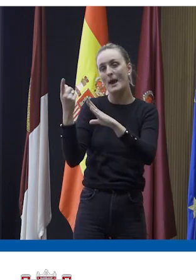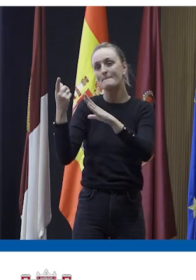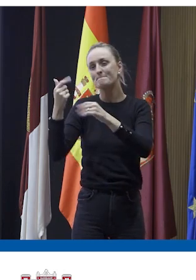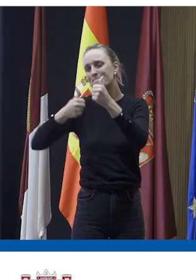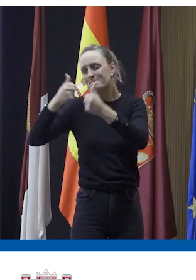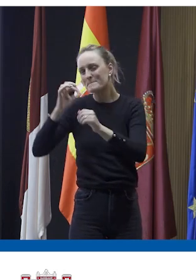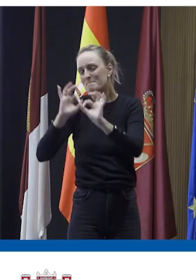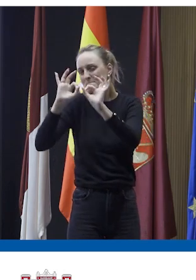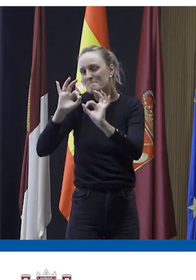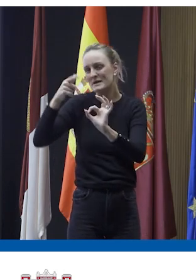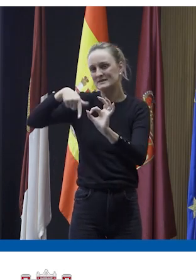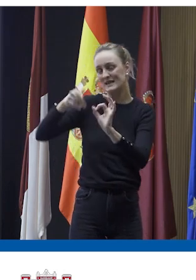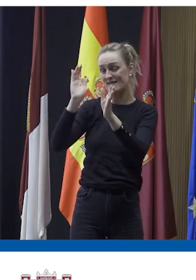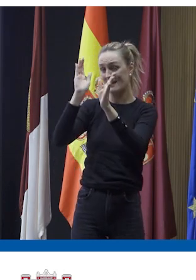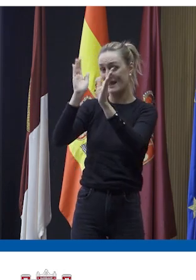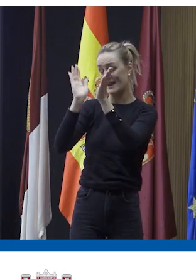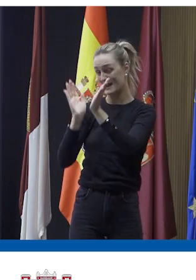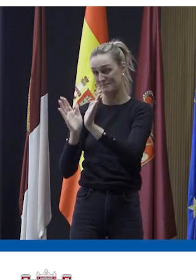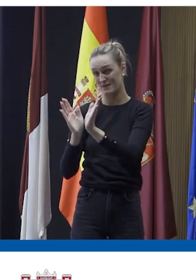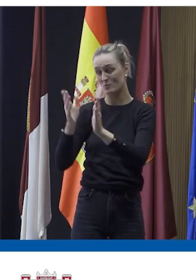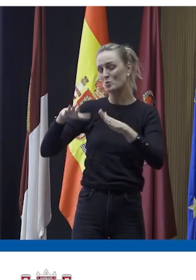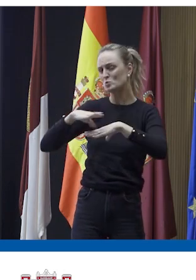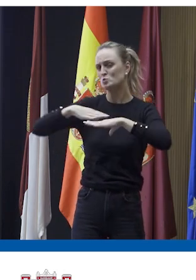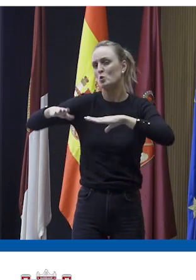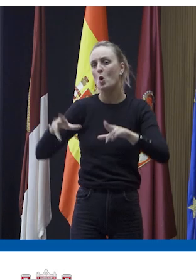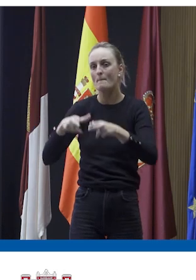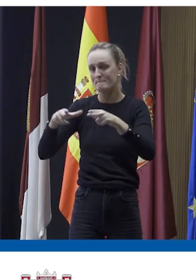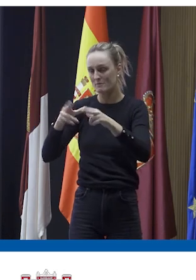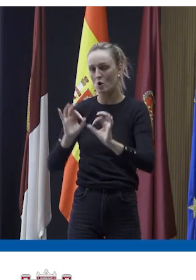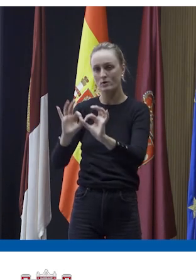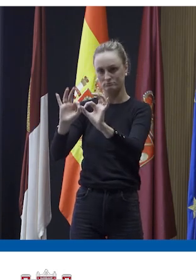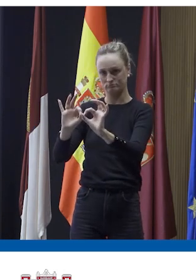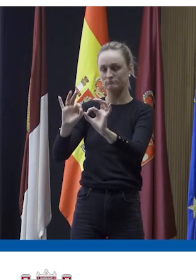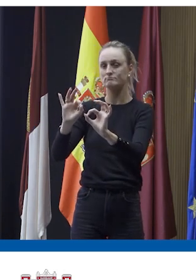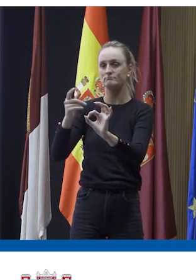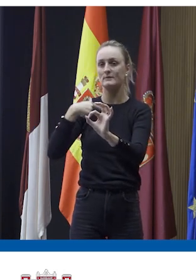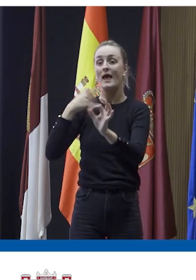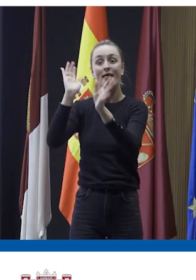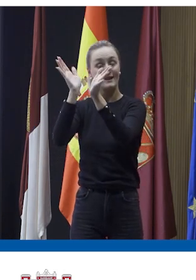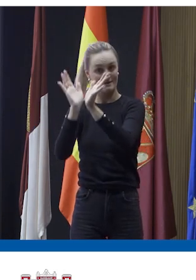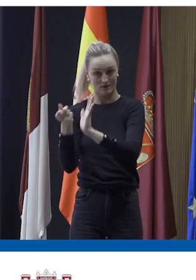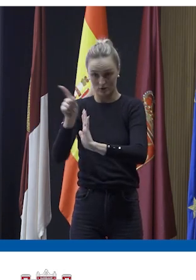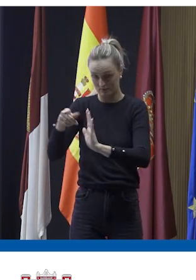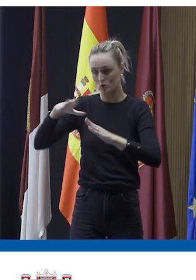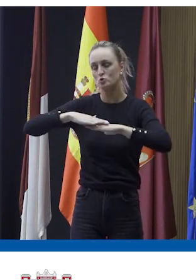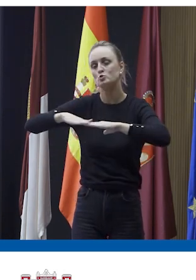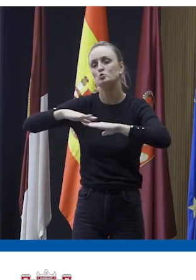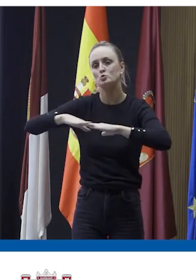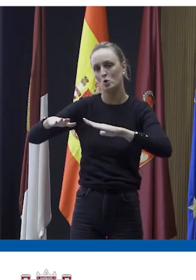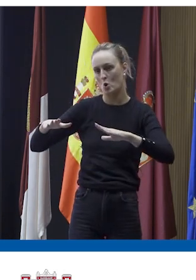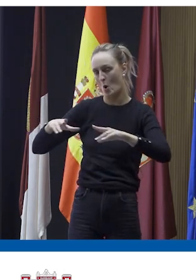abordaje rehabilitador del suelo pélvico y especialista en abordaje rehabilitador también del suelo